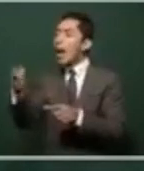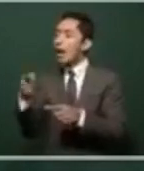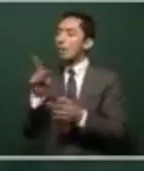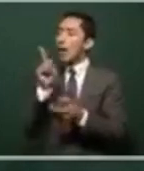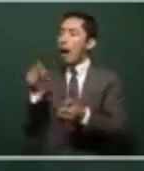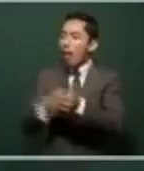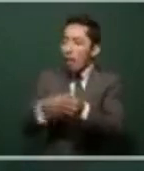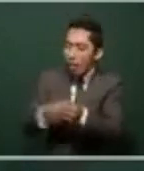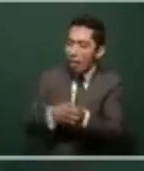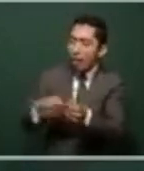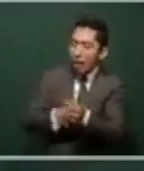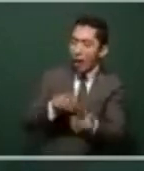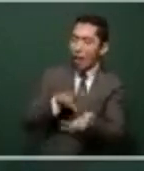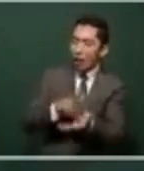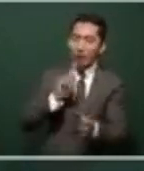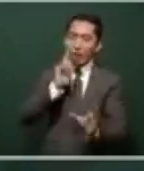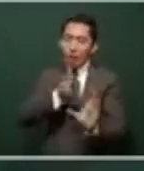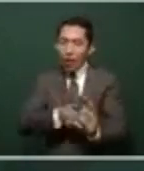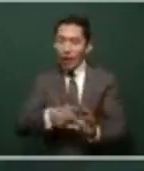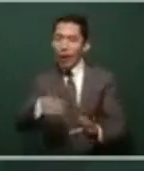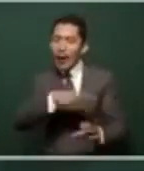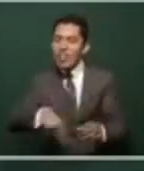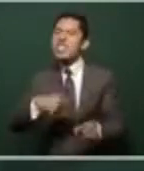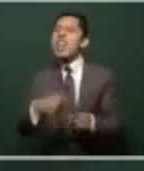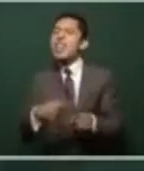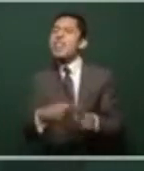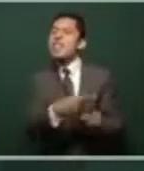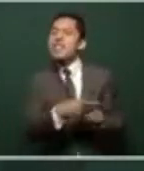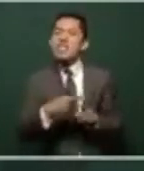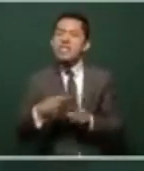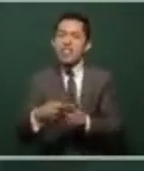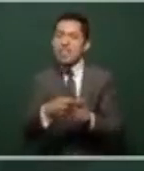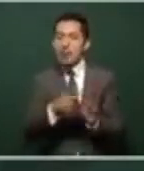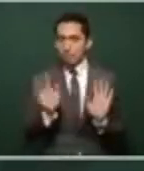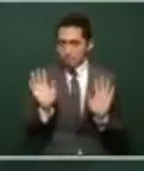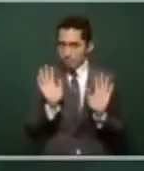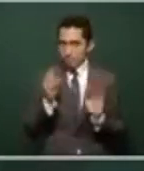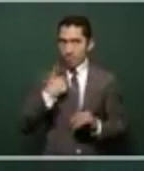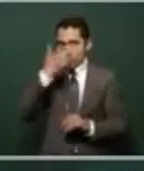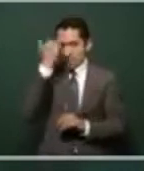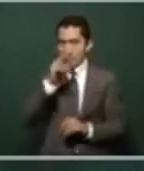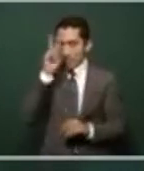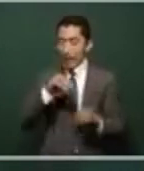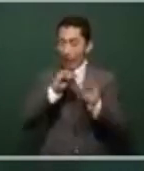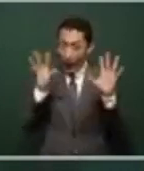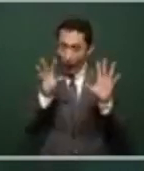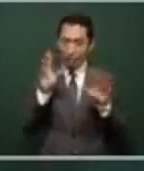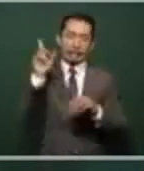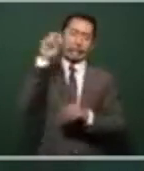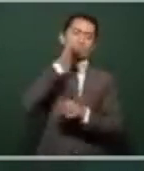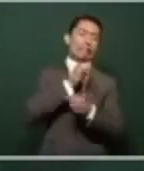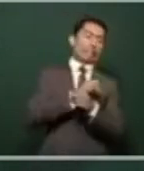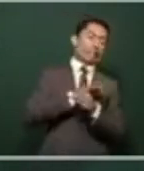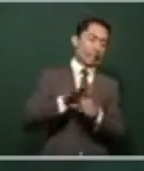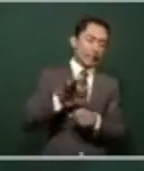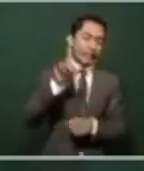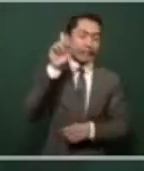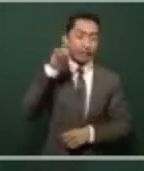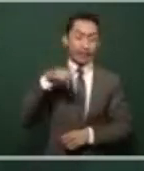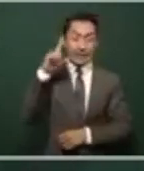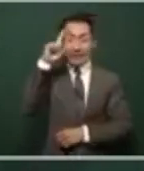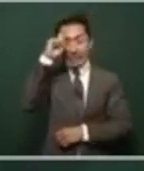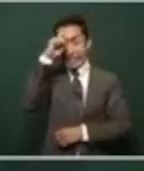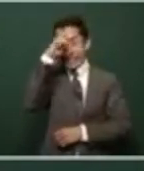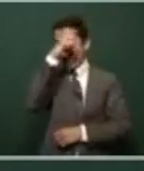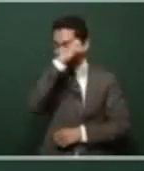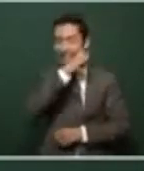porque eso significaría que tuviéramos el dato preciso de todos los delincuentes que están apoyando al huachicol. Eso resulta muy